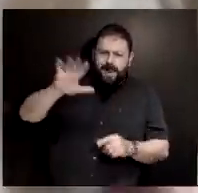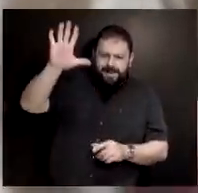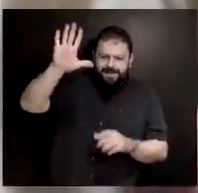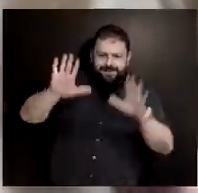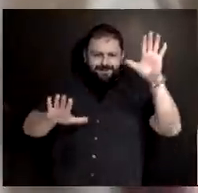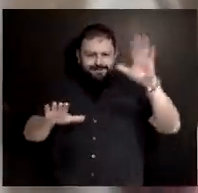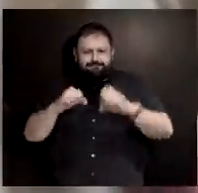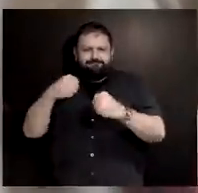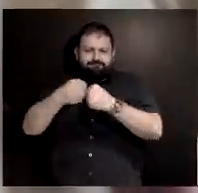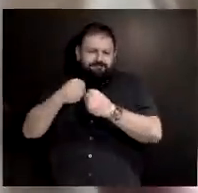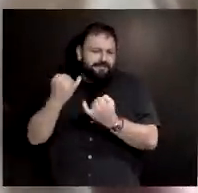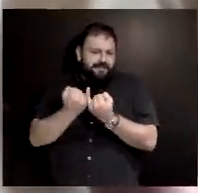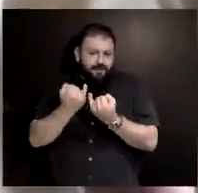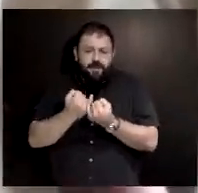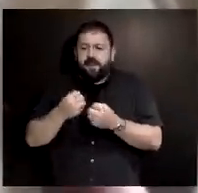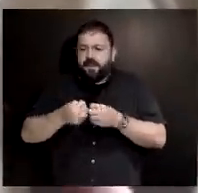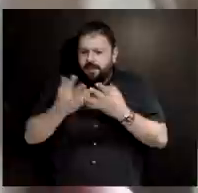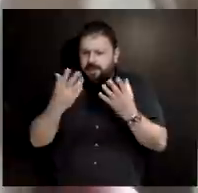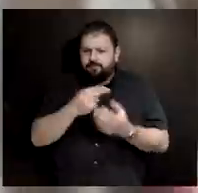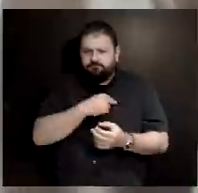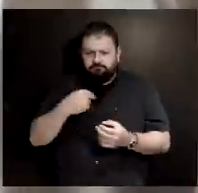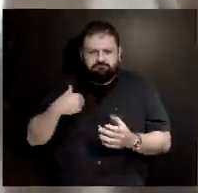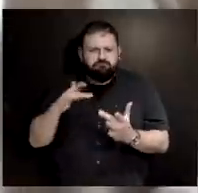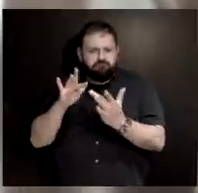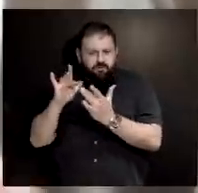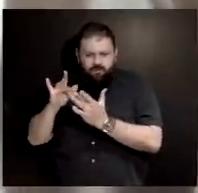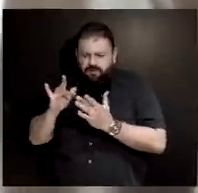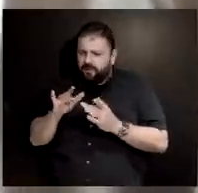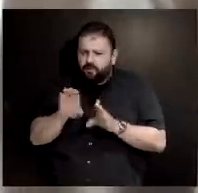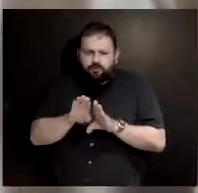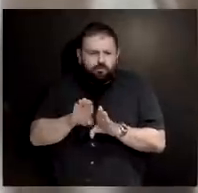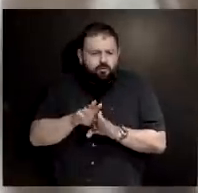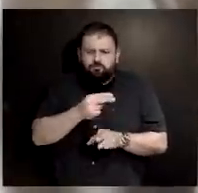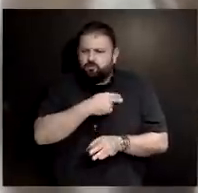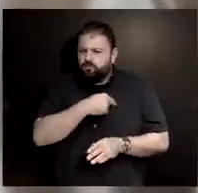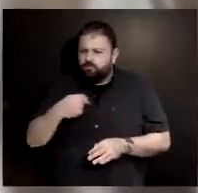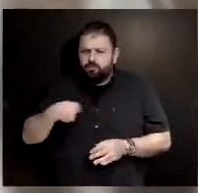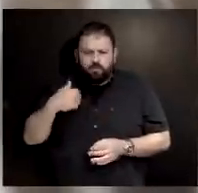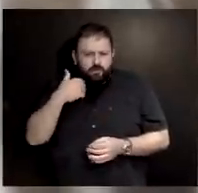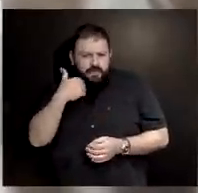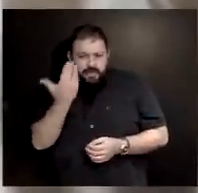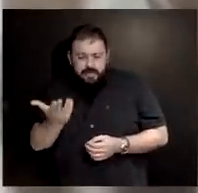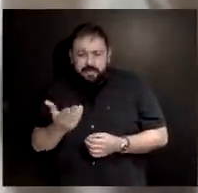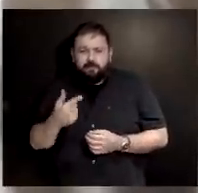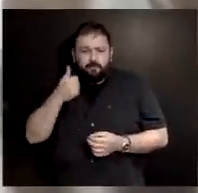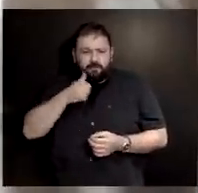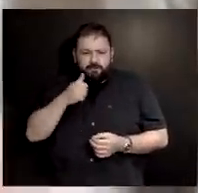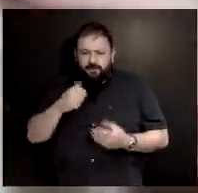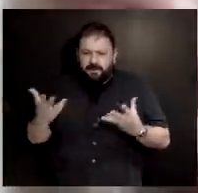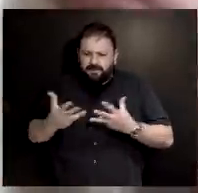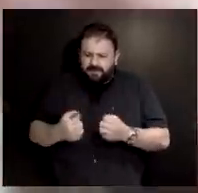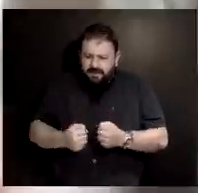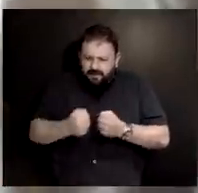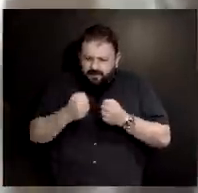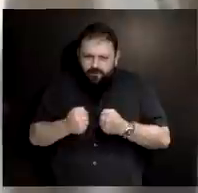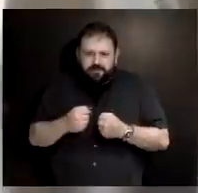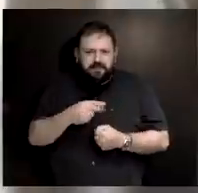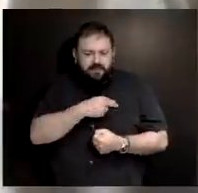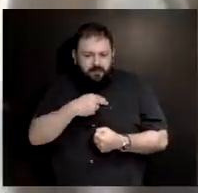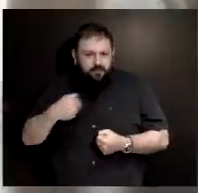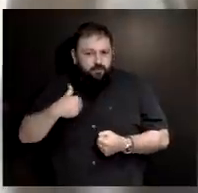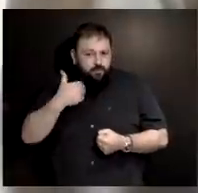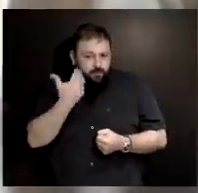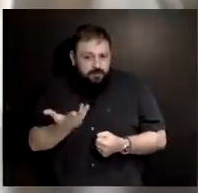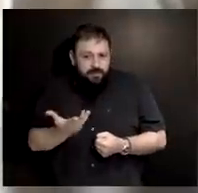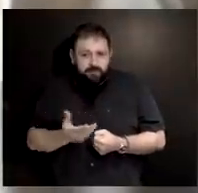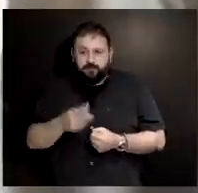por supuesto podemos estar conectados de la forma que nosotros queramos. Creo que esa es la gran fuerza que tenemos ahora, el gran superpoder que tenemos